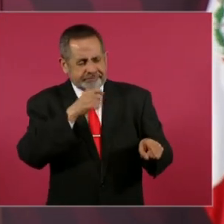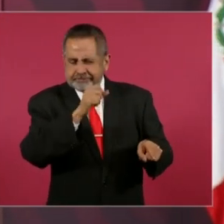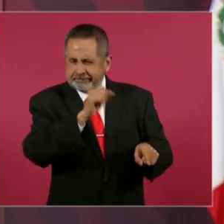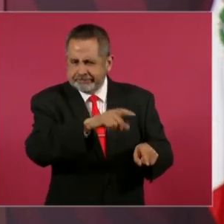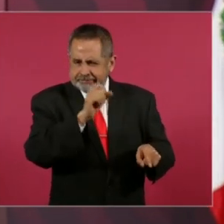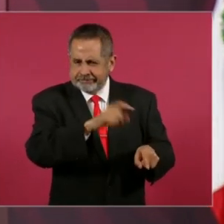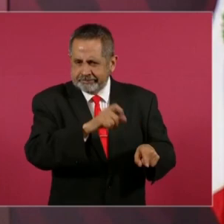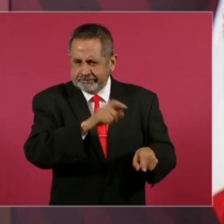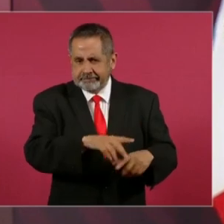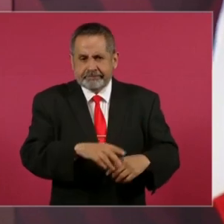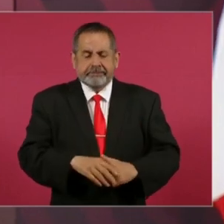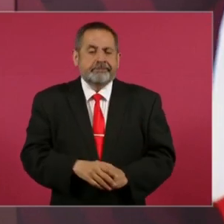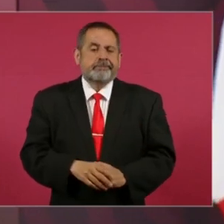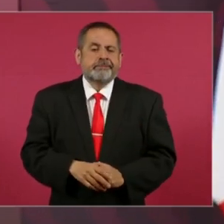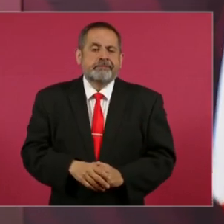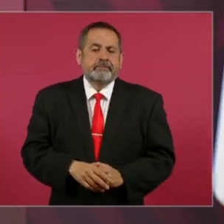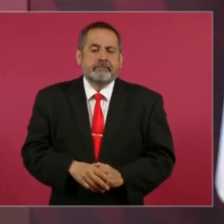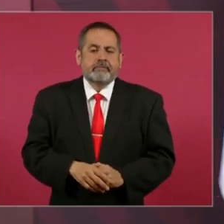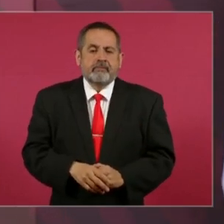Ya,